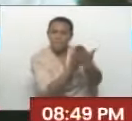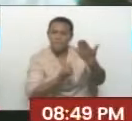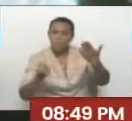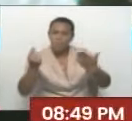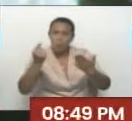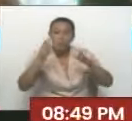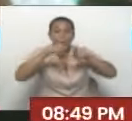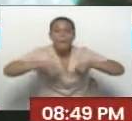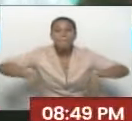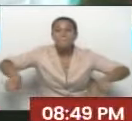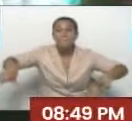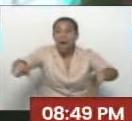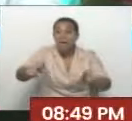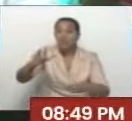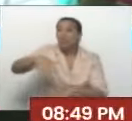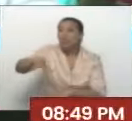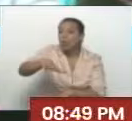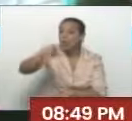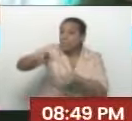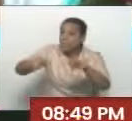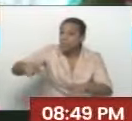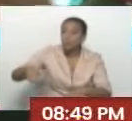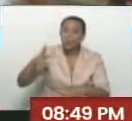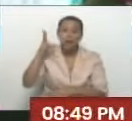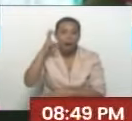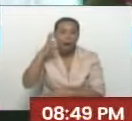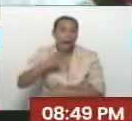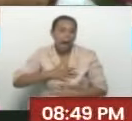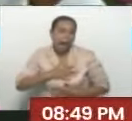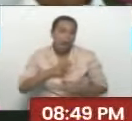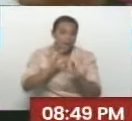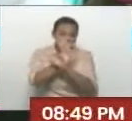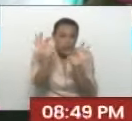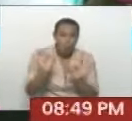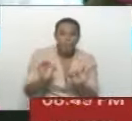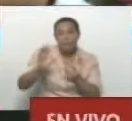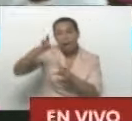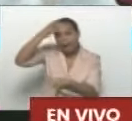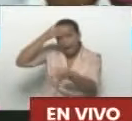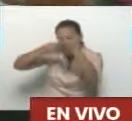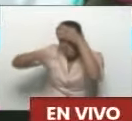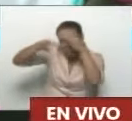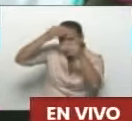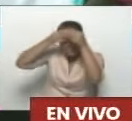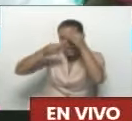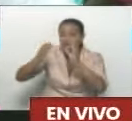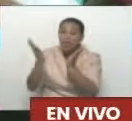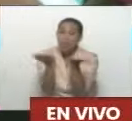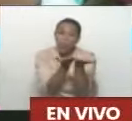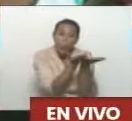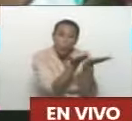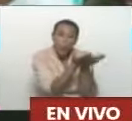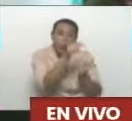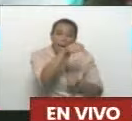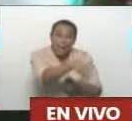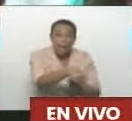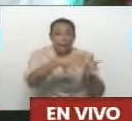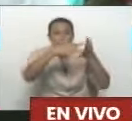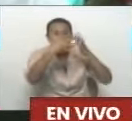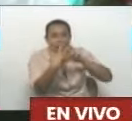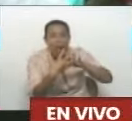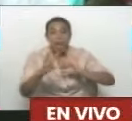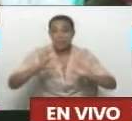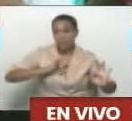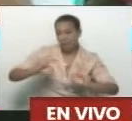tener espacios donde la música pueda ser parte de ese proceso de formación en las escuelas, ese proceso de formación a través del